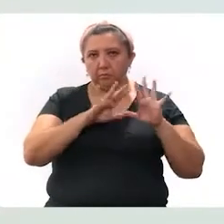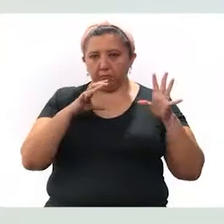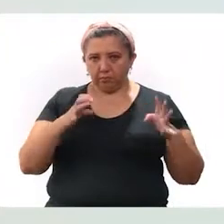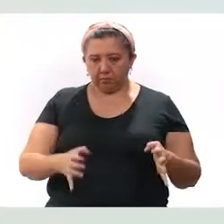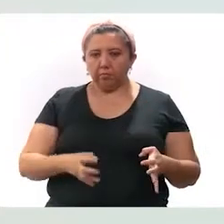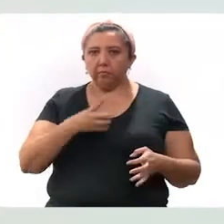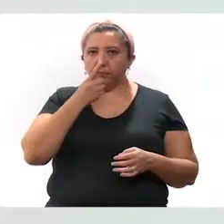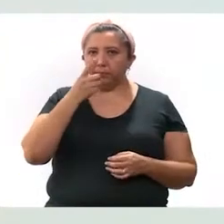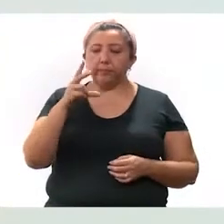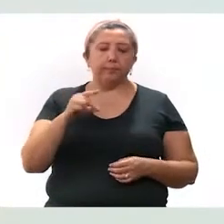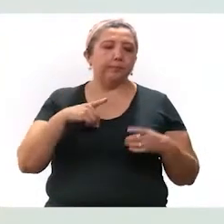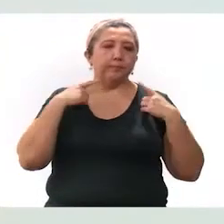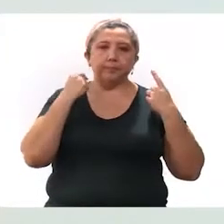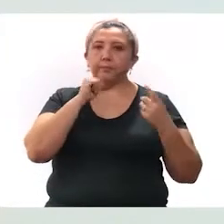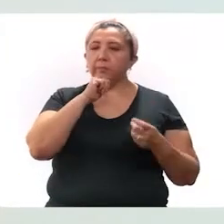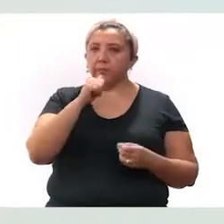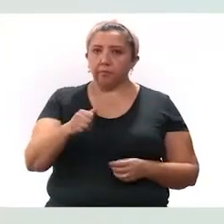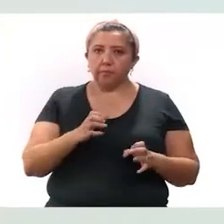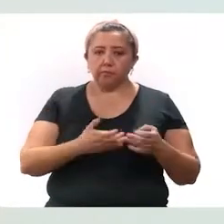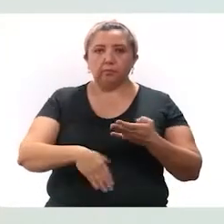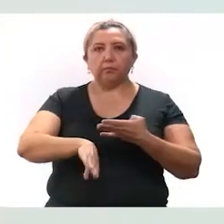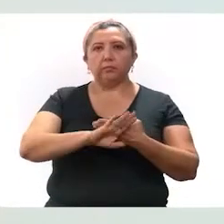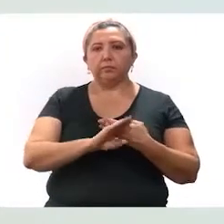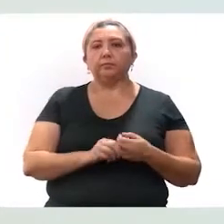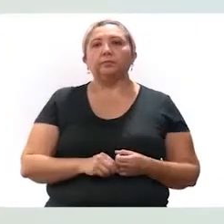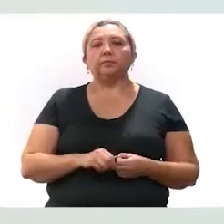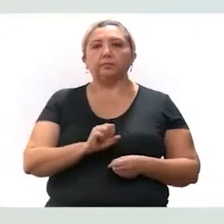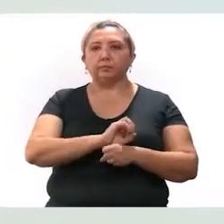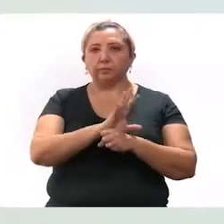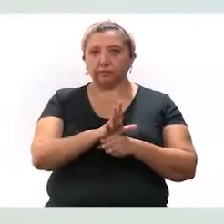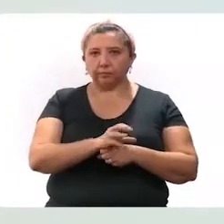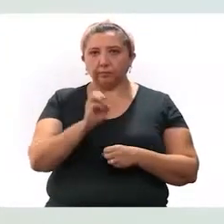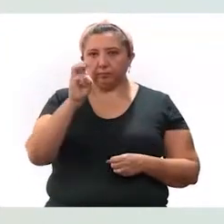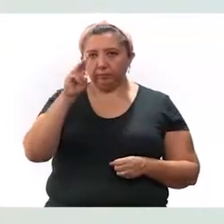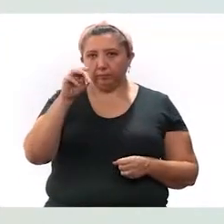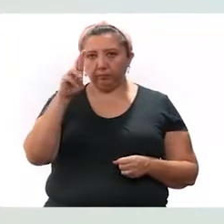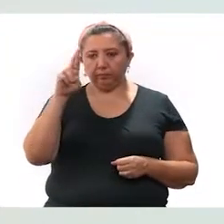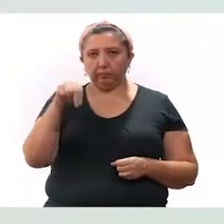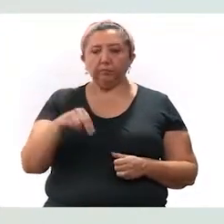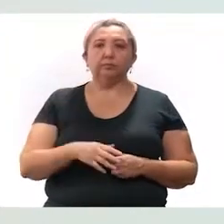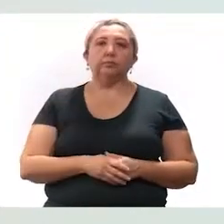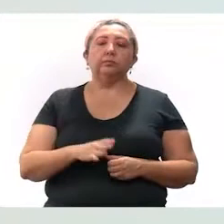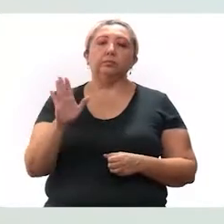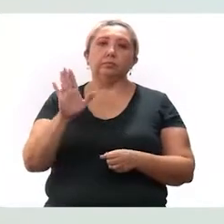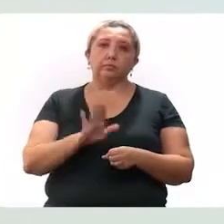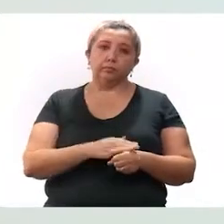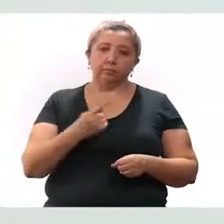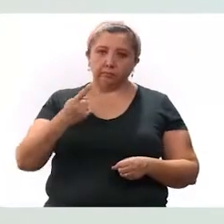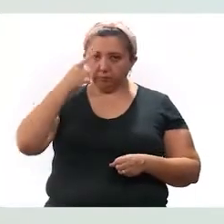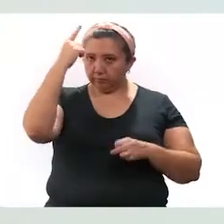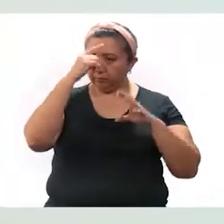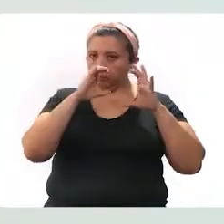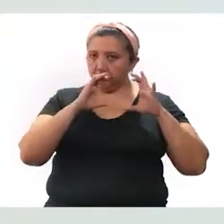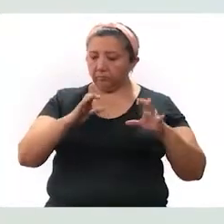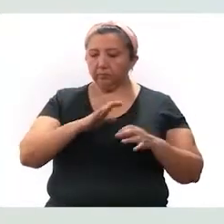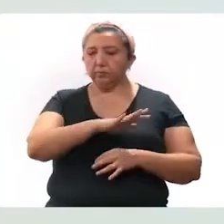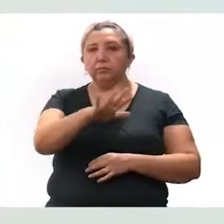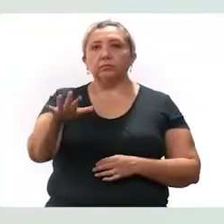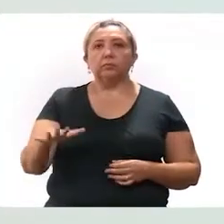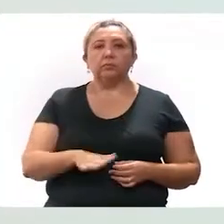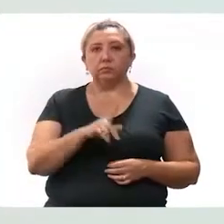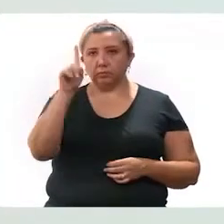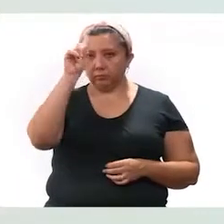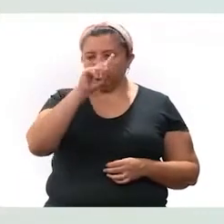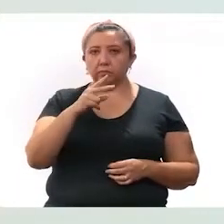está descrito que no brinda ninguna protección contra el COVID, incluida la variante Omicron. Por lo que, para protegernos entre todos,